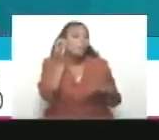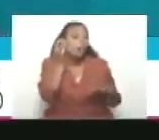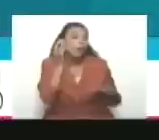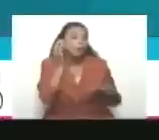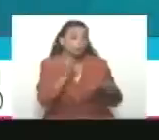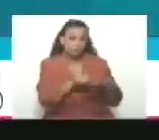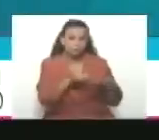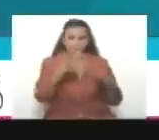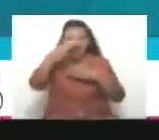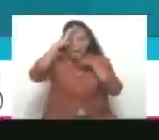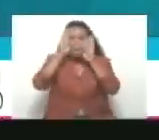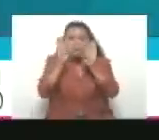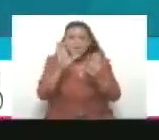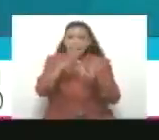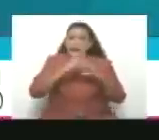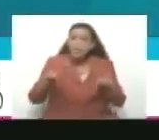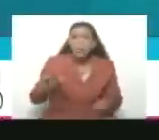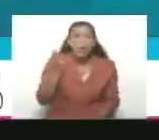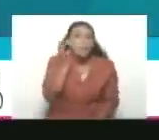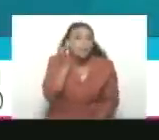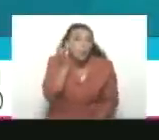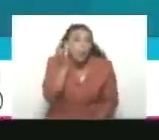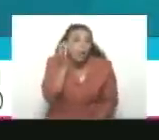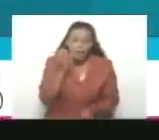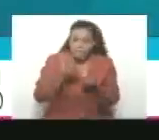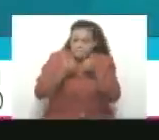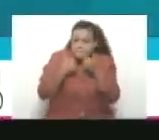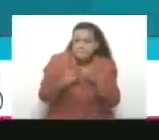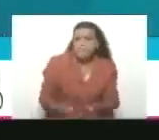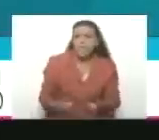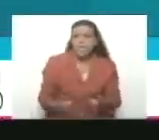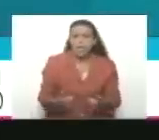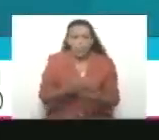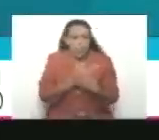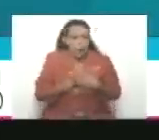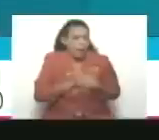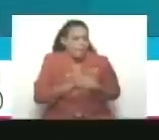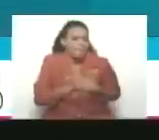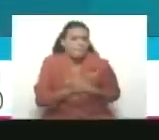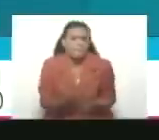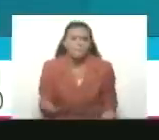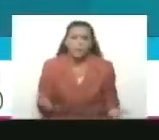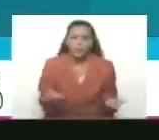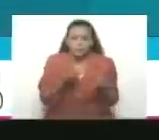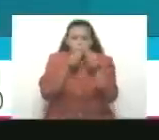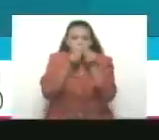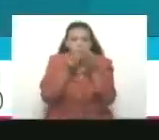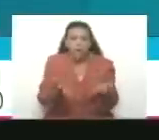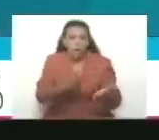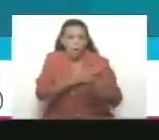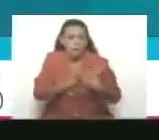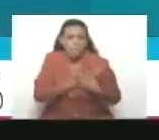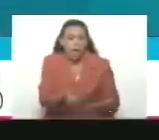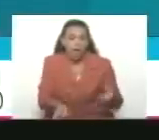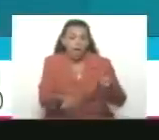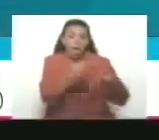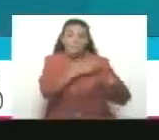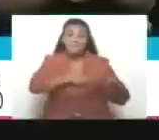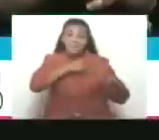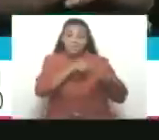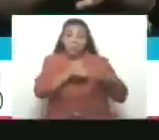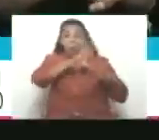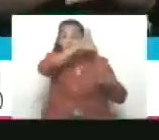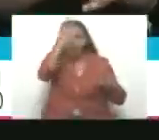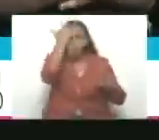para atender a las mujeres Venezolanas como se merecen con amor la misión